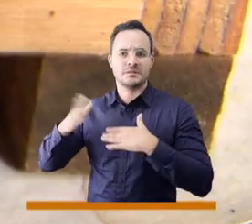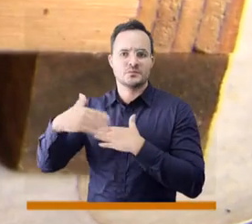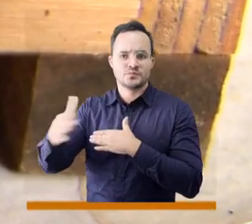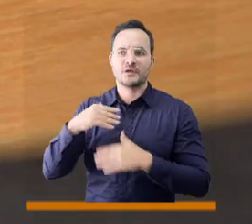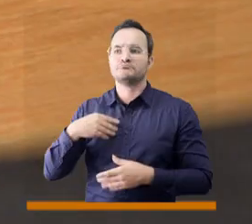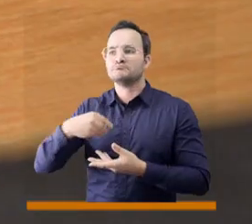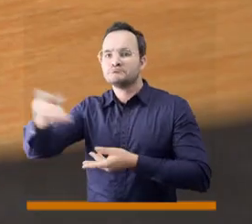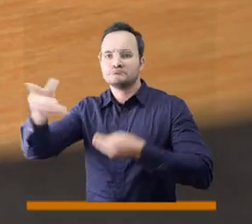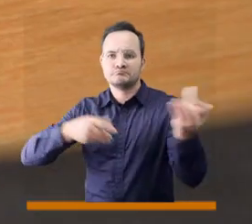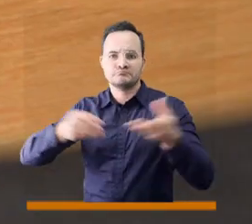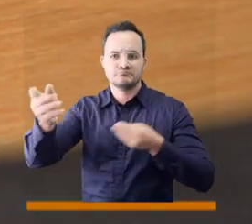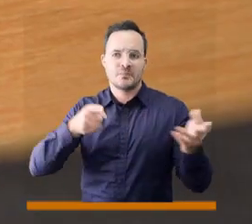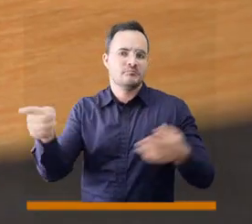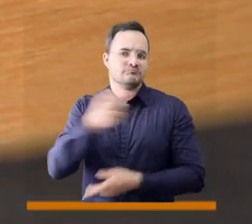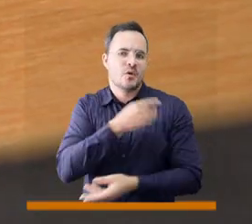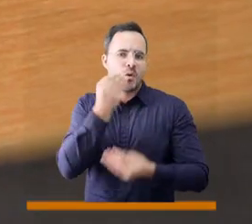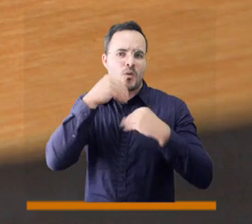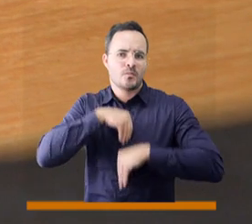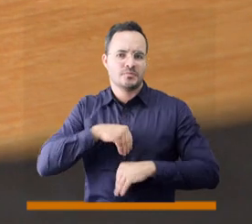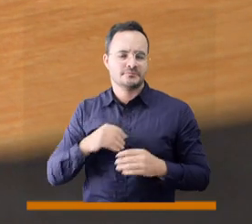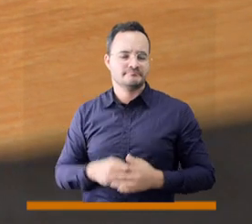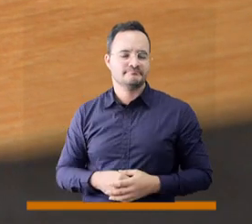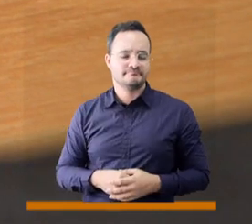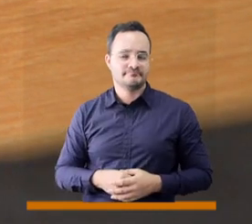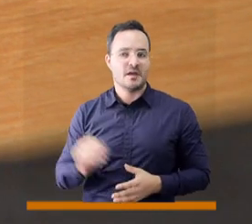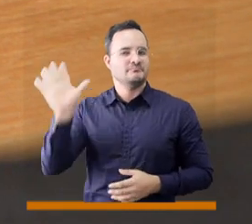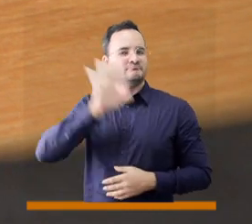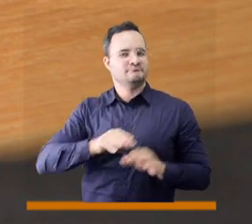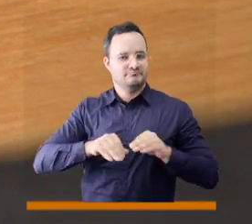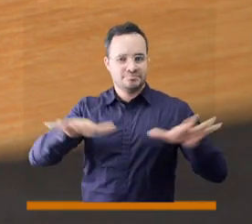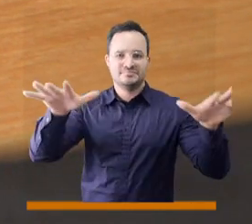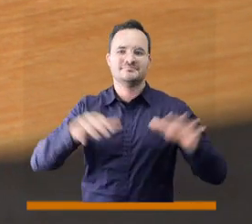comestibles por todo el departamento.